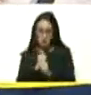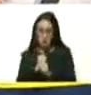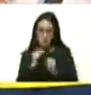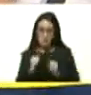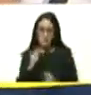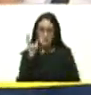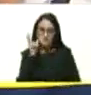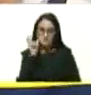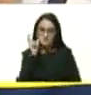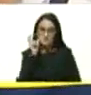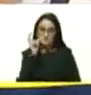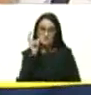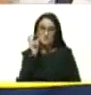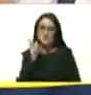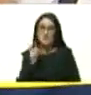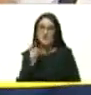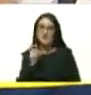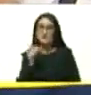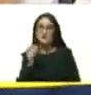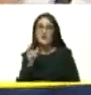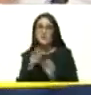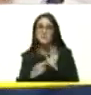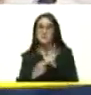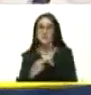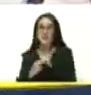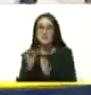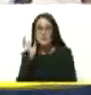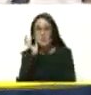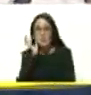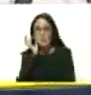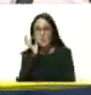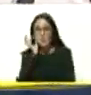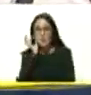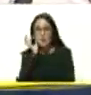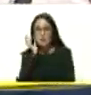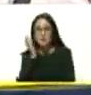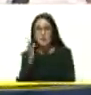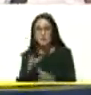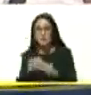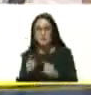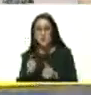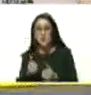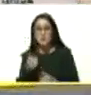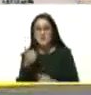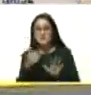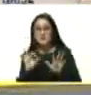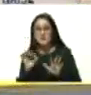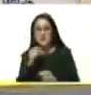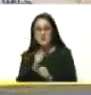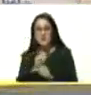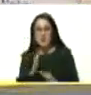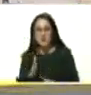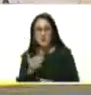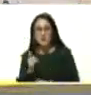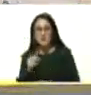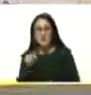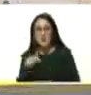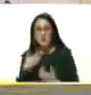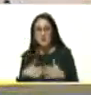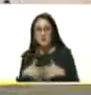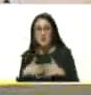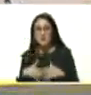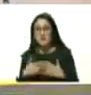a escuchar aquí a Teotiste, quien es la representante mujer de aquí, de todos los más de 60 trabajadores que en esta importante